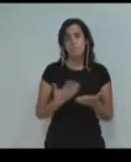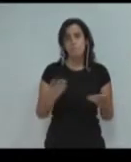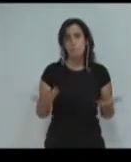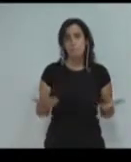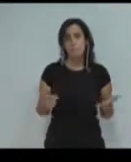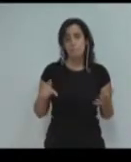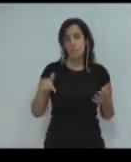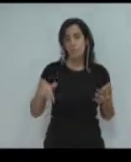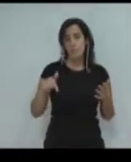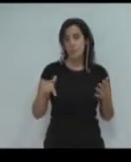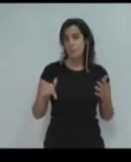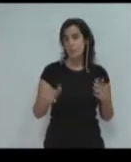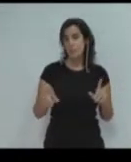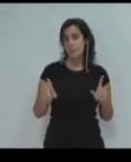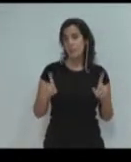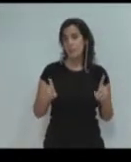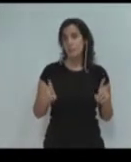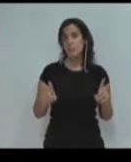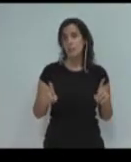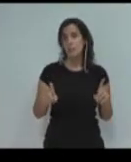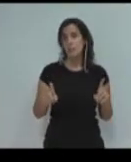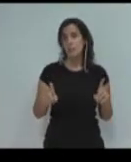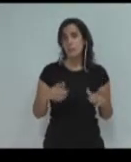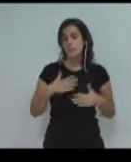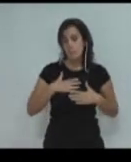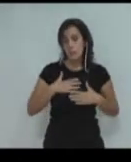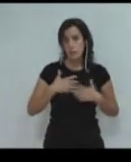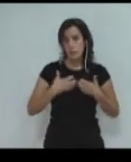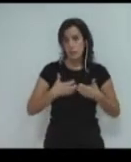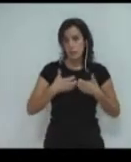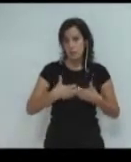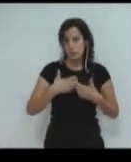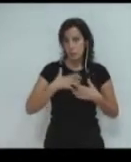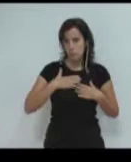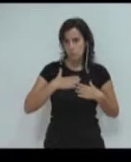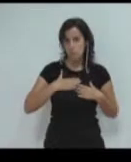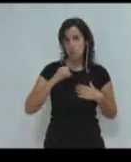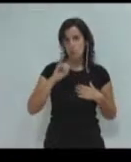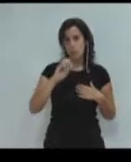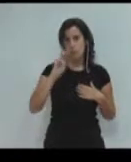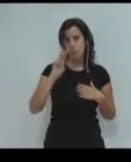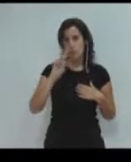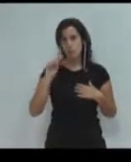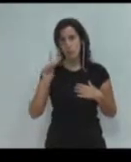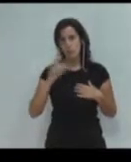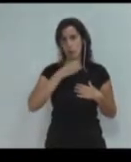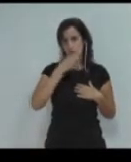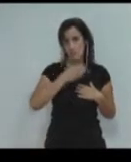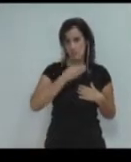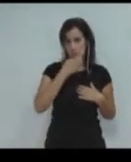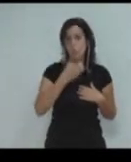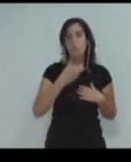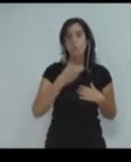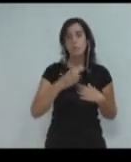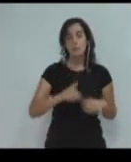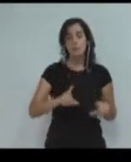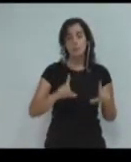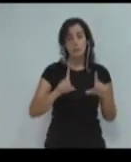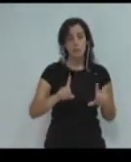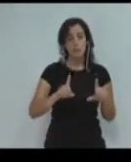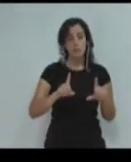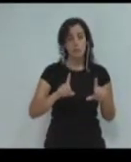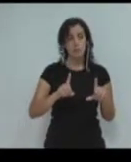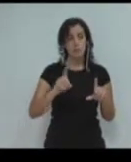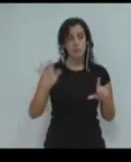En este caso mi dispositivo es un iPad de Apple. Apple decidió en